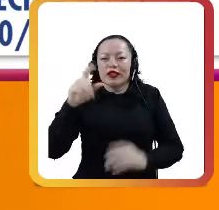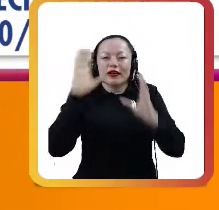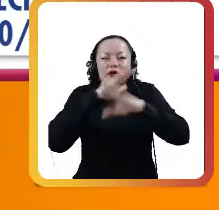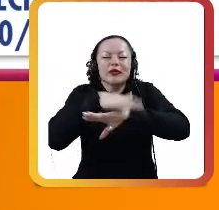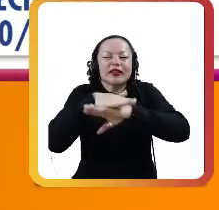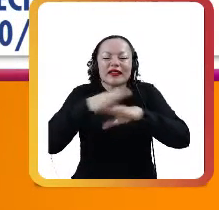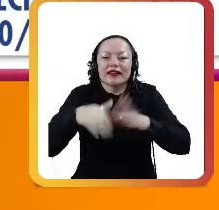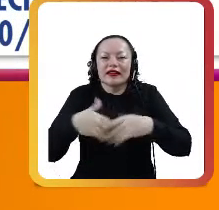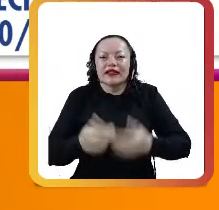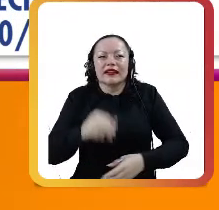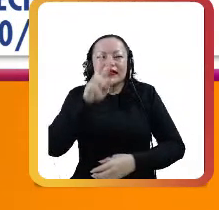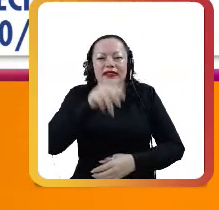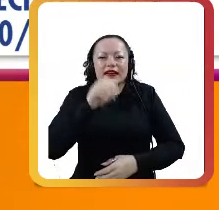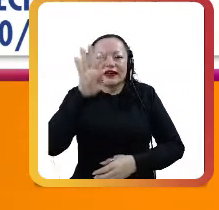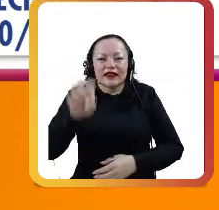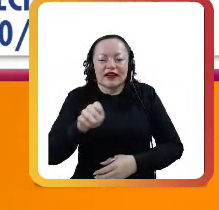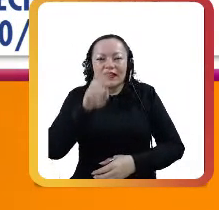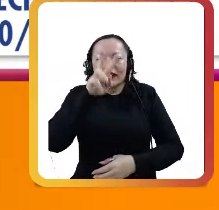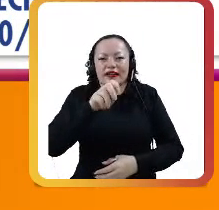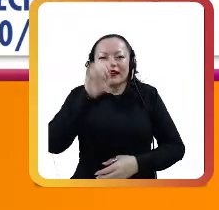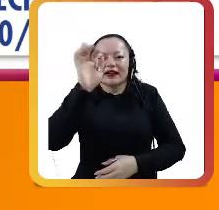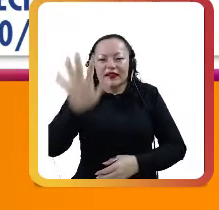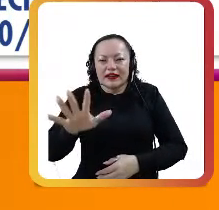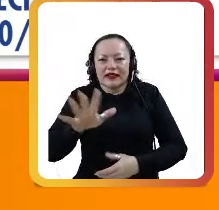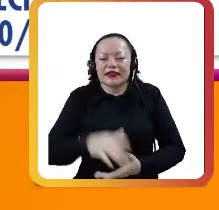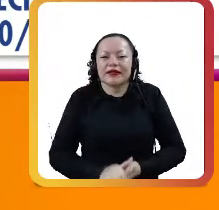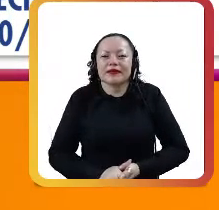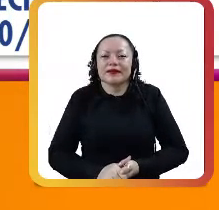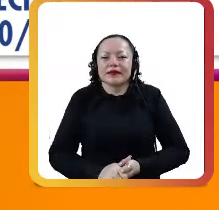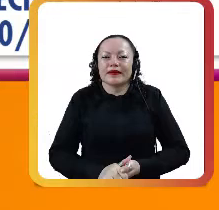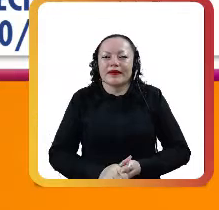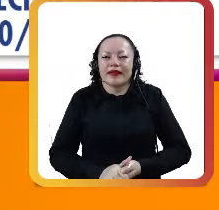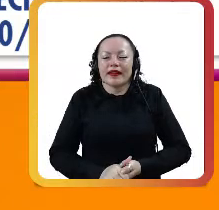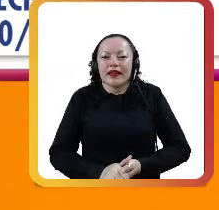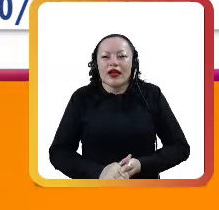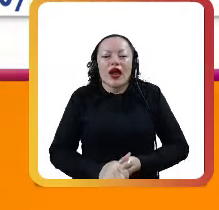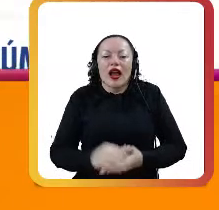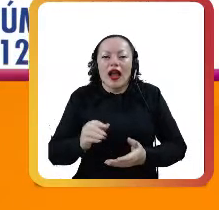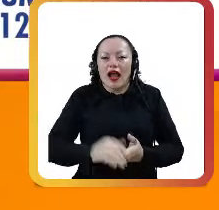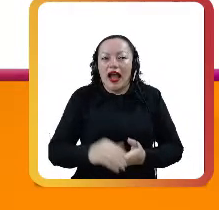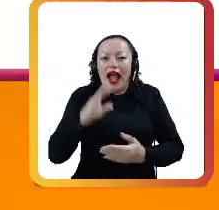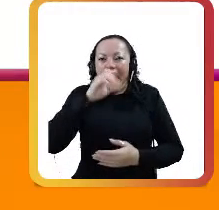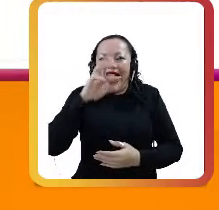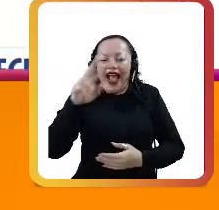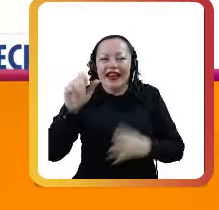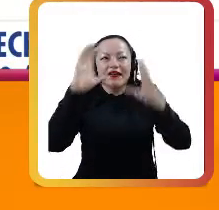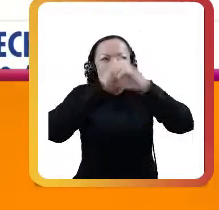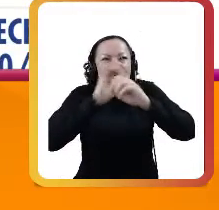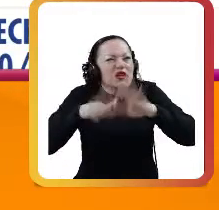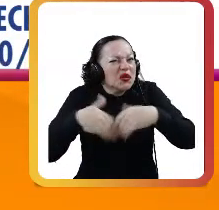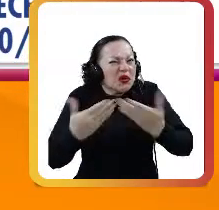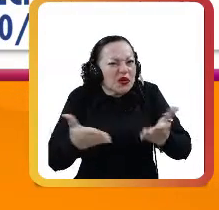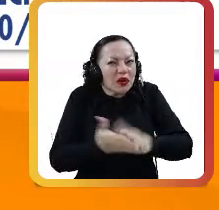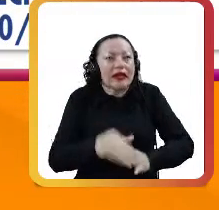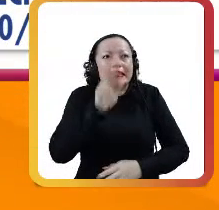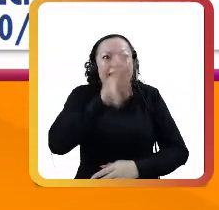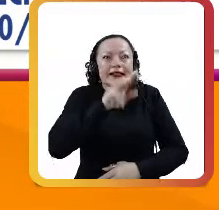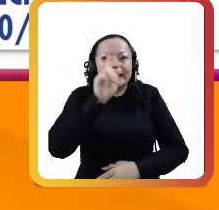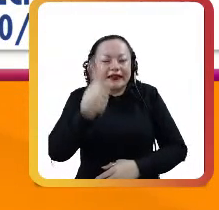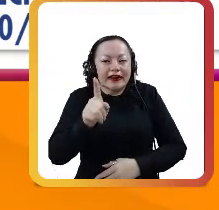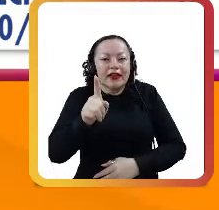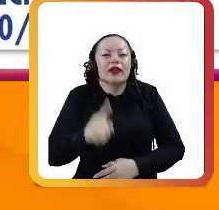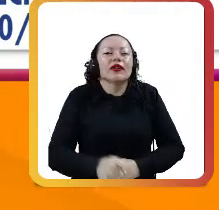Tarde, 79-75, 7-9-7-5. La Caribeña Noche,